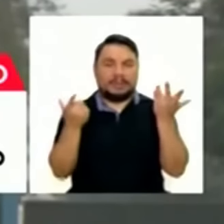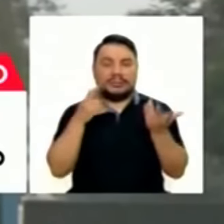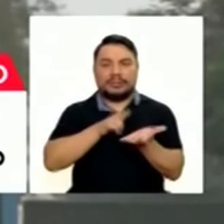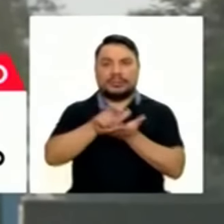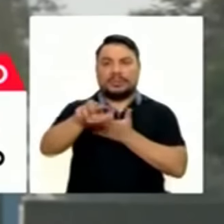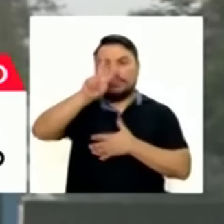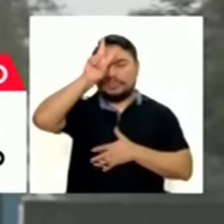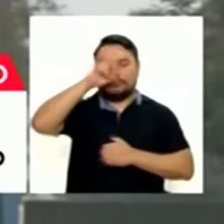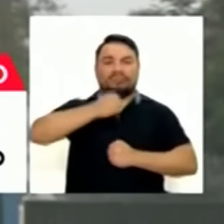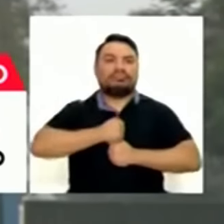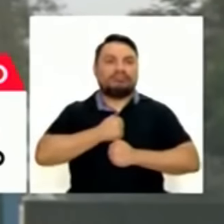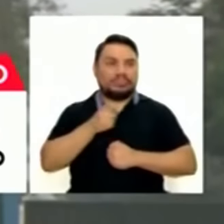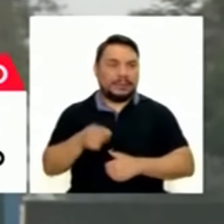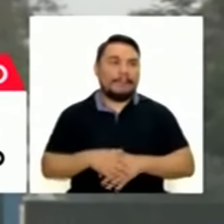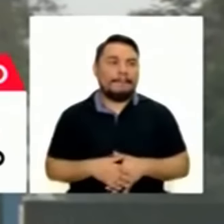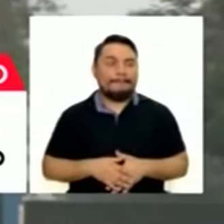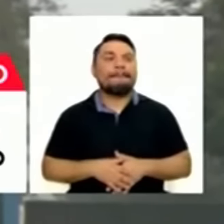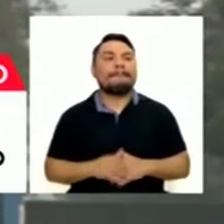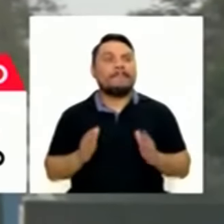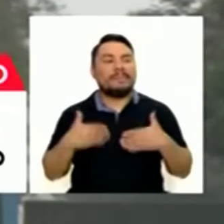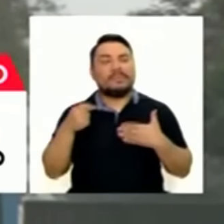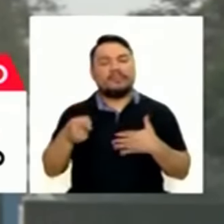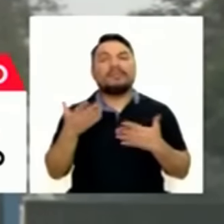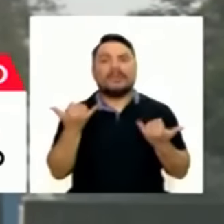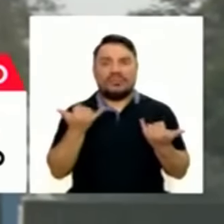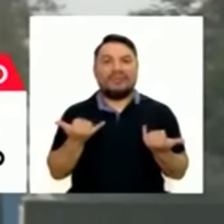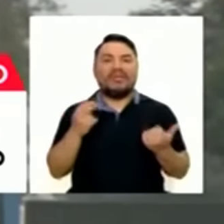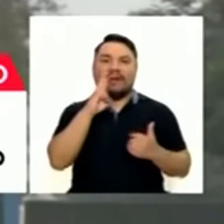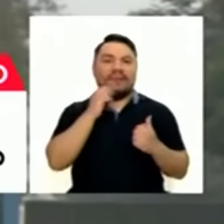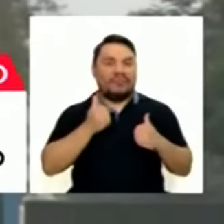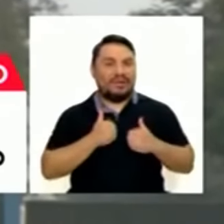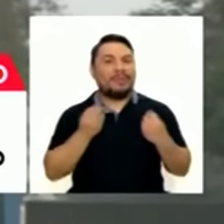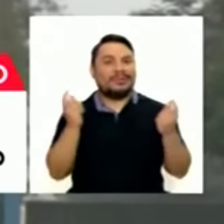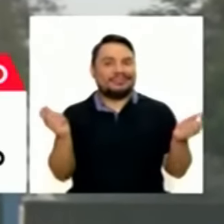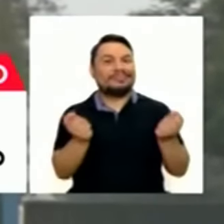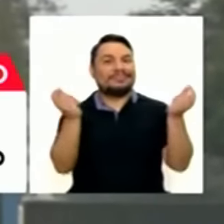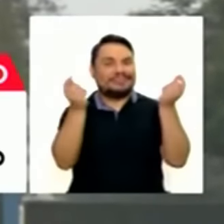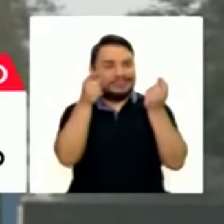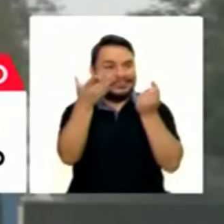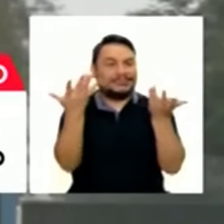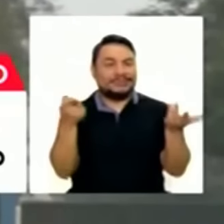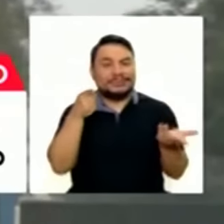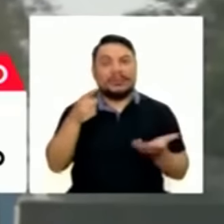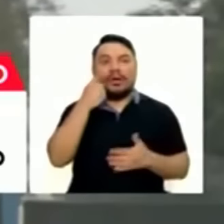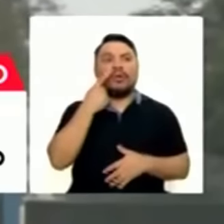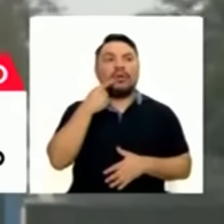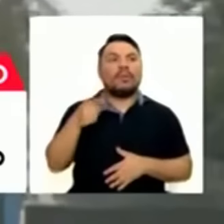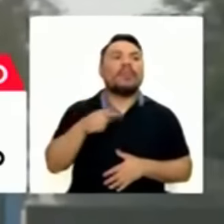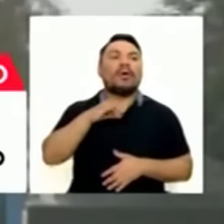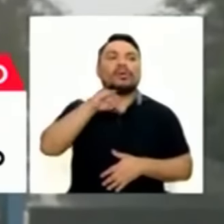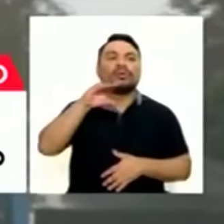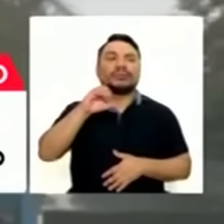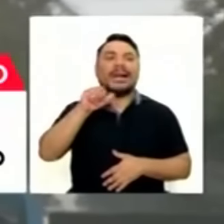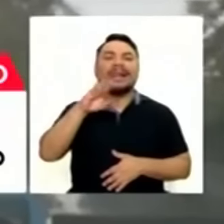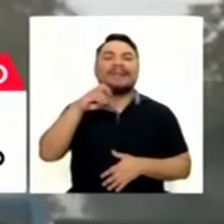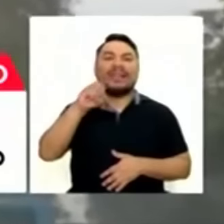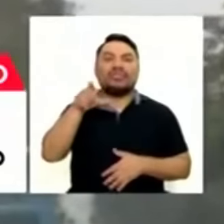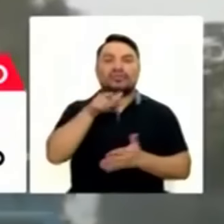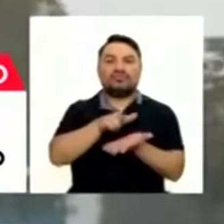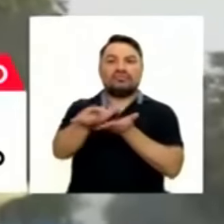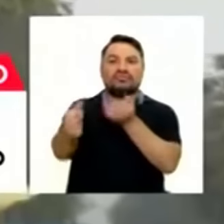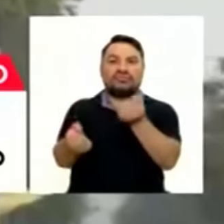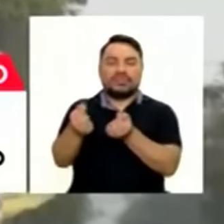del Perú y también con motivo de conmemorarse el 83º aniversario de inmolación. Y